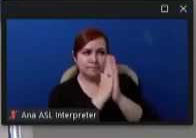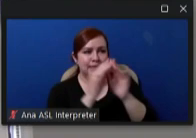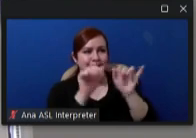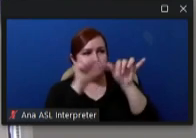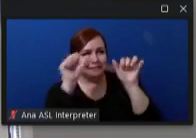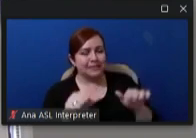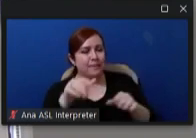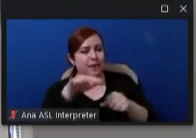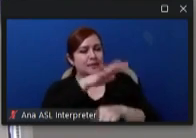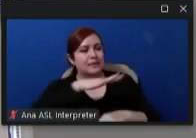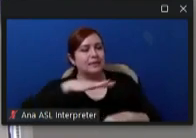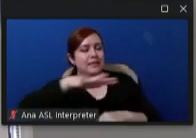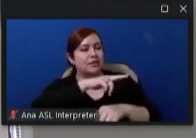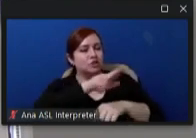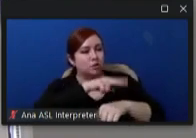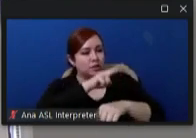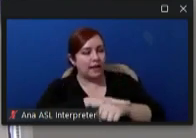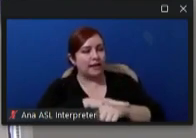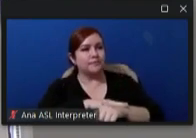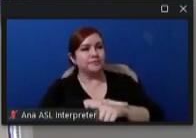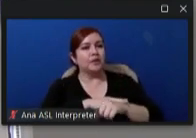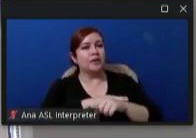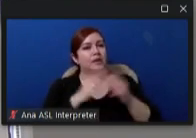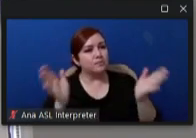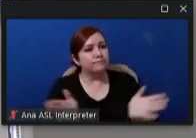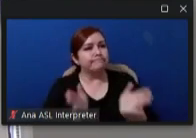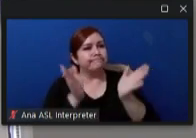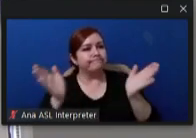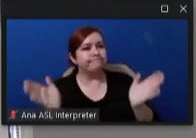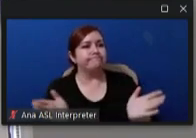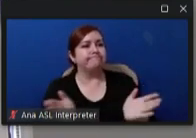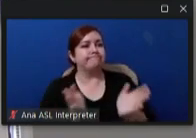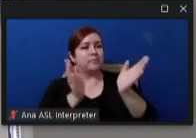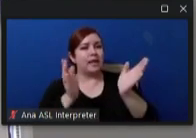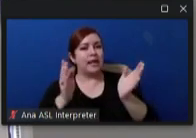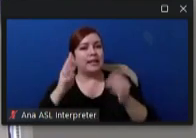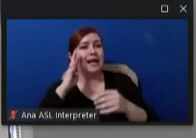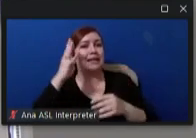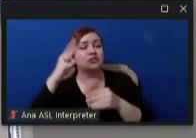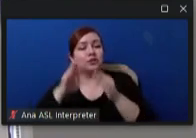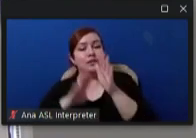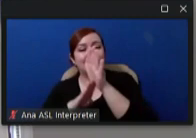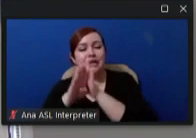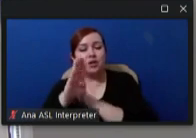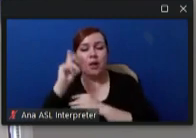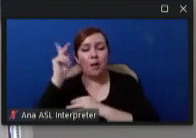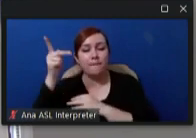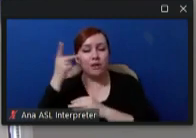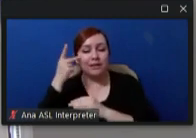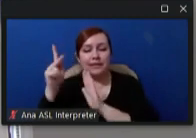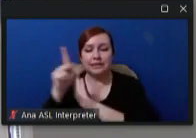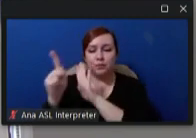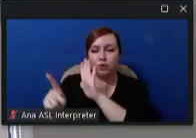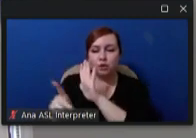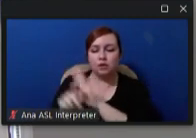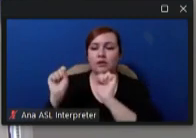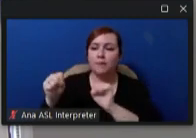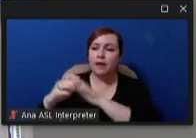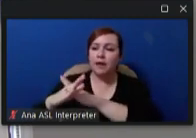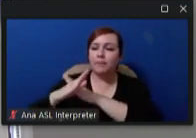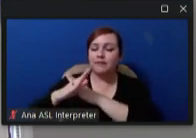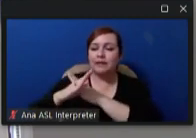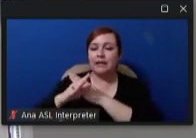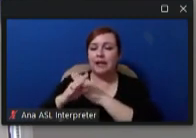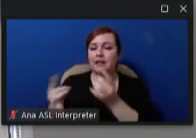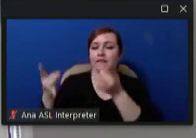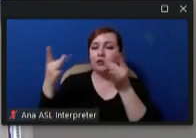Gestión de Riesgos, SINAGER, que promueva la creación y desarrollo de políticas y protocolos para prevenir las violencias contra las